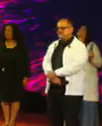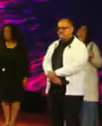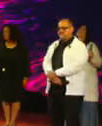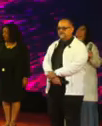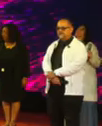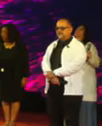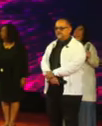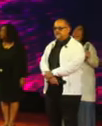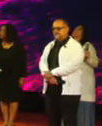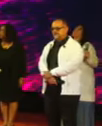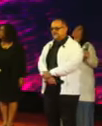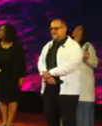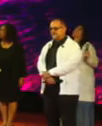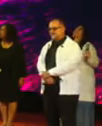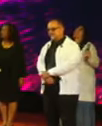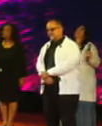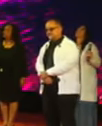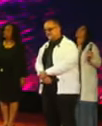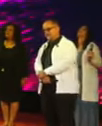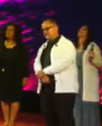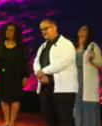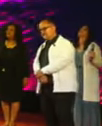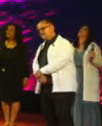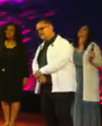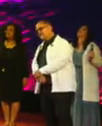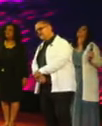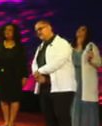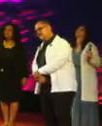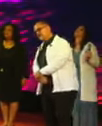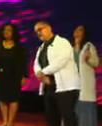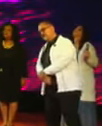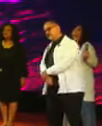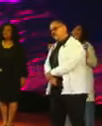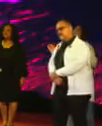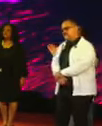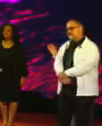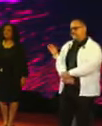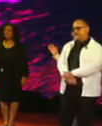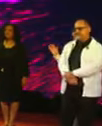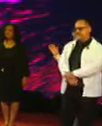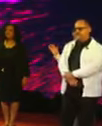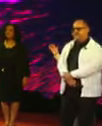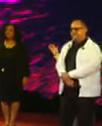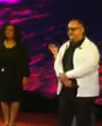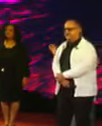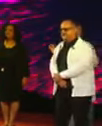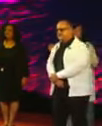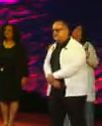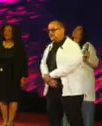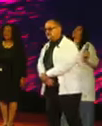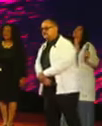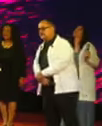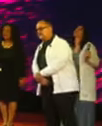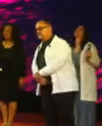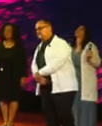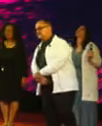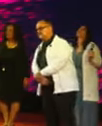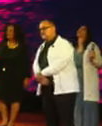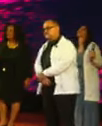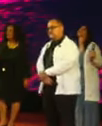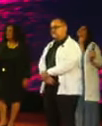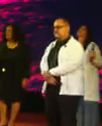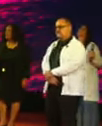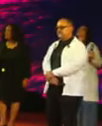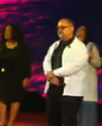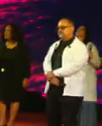alma, me guiará por sendas de justicia por amor de su nombre.